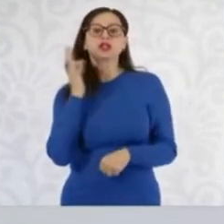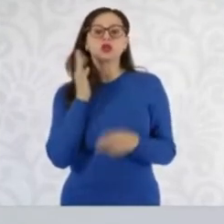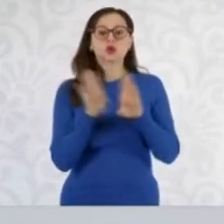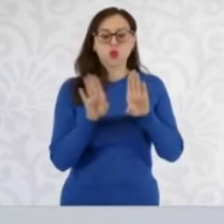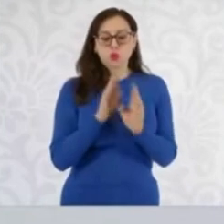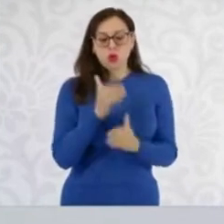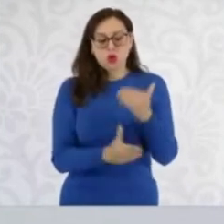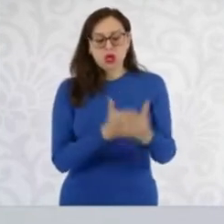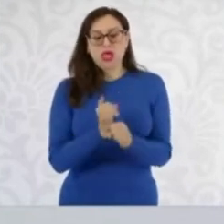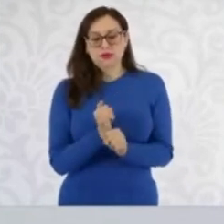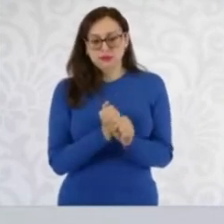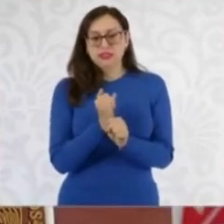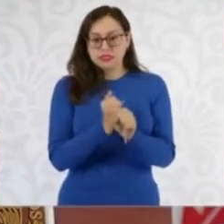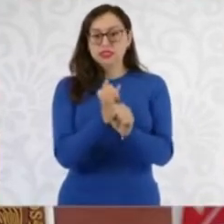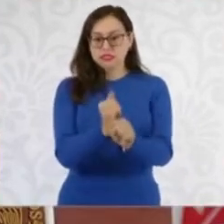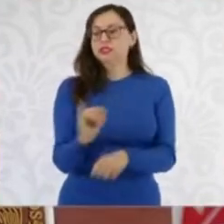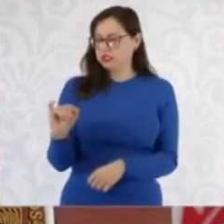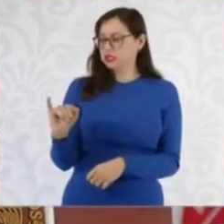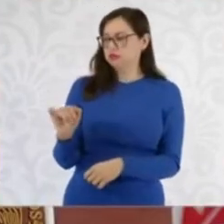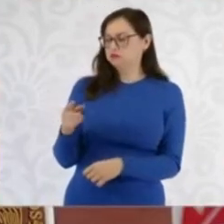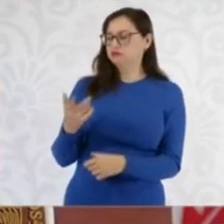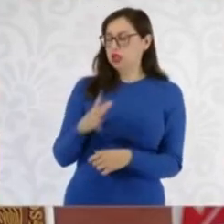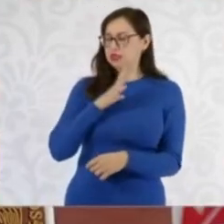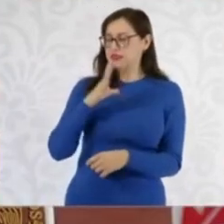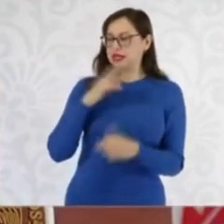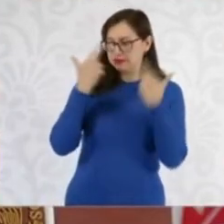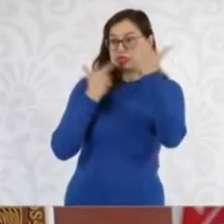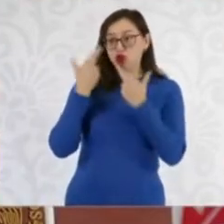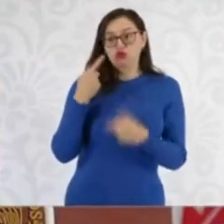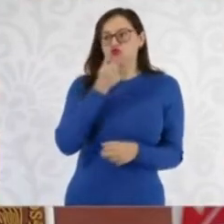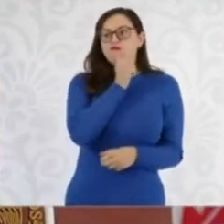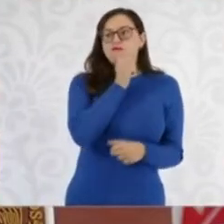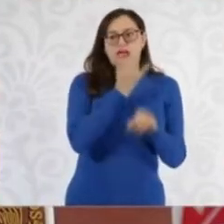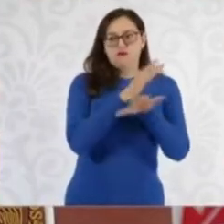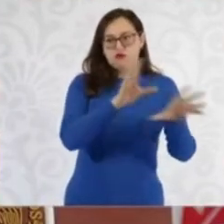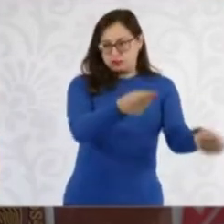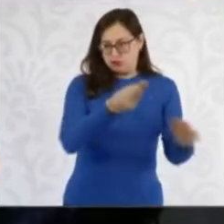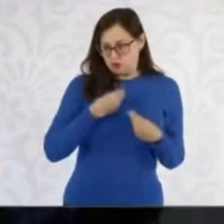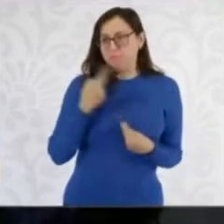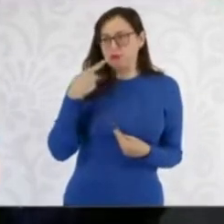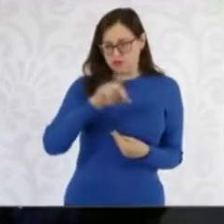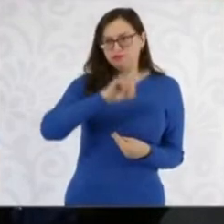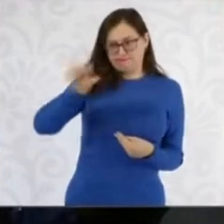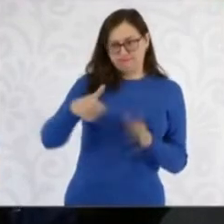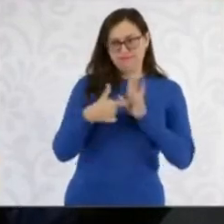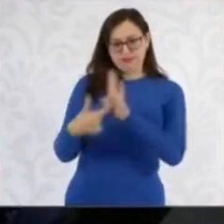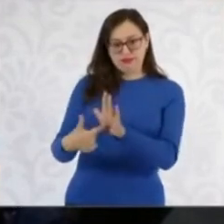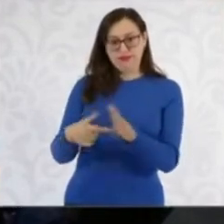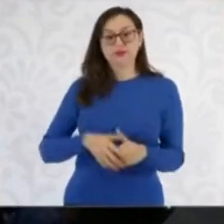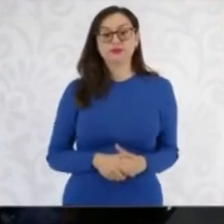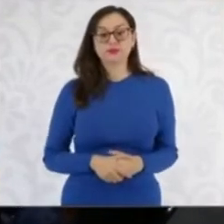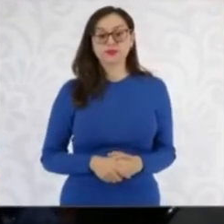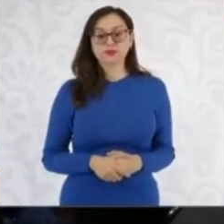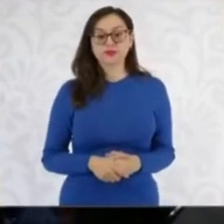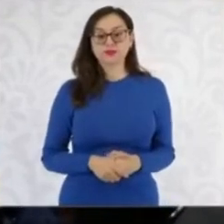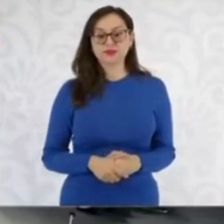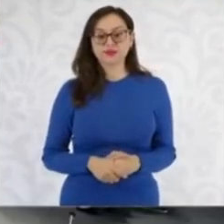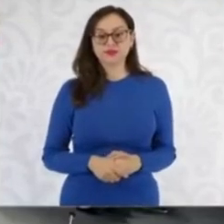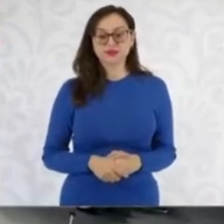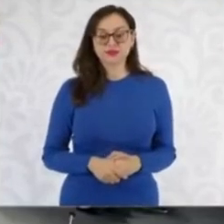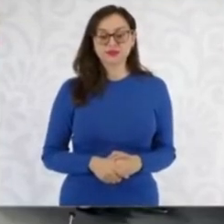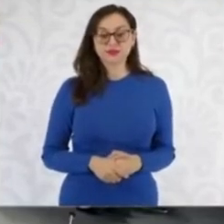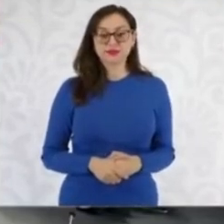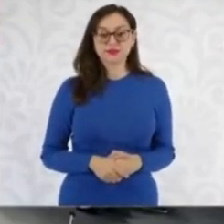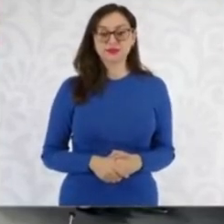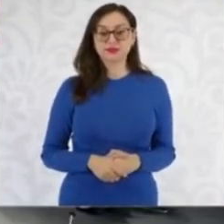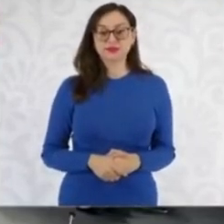estas investigaciones, y sí lo tenemos en el Gabinete de Seguridad y cuando tengamos algo más lo informamos. Y finalmente, Presidenta, preguntarle si van a hacer